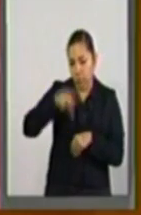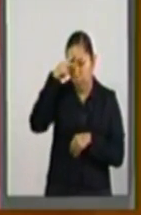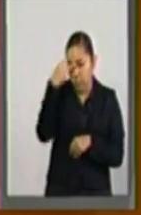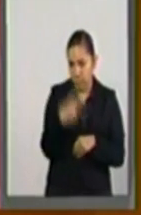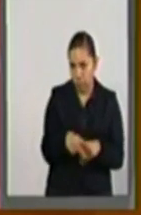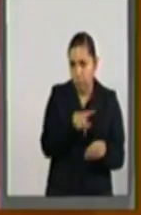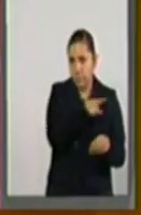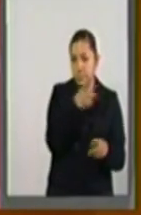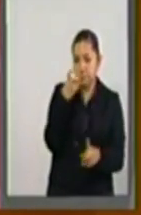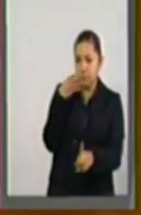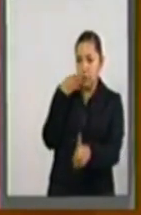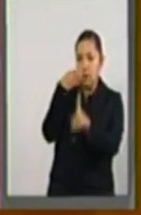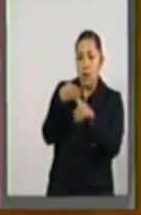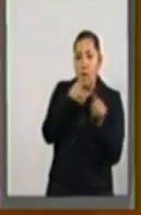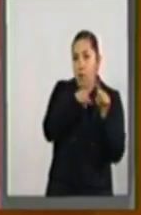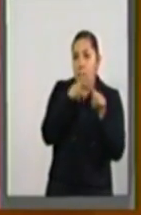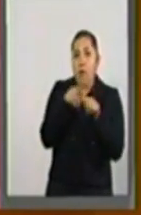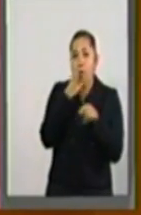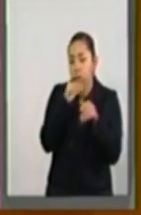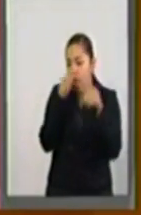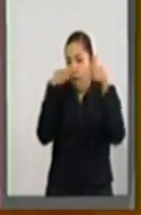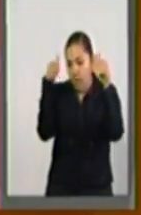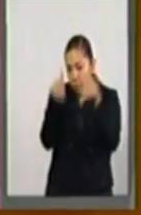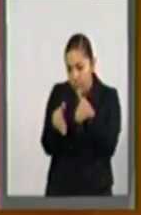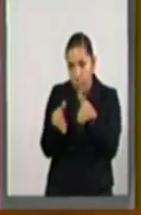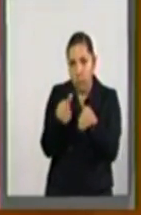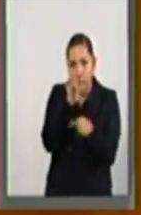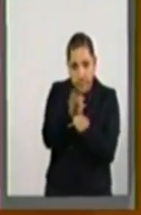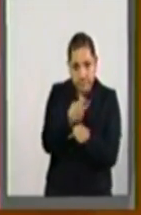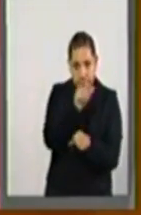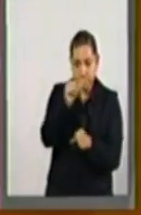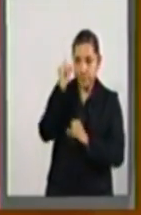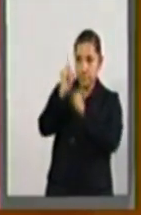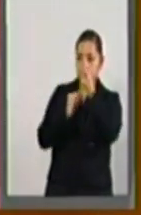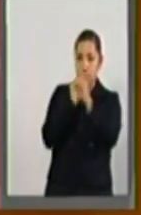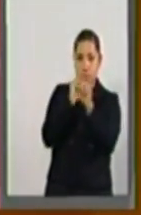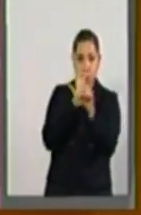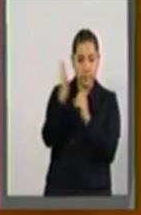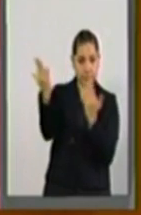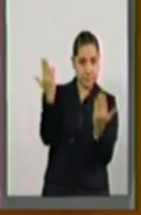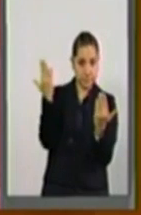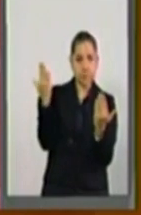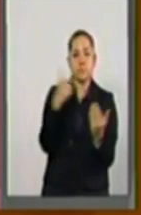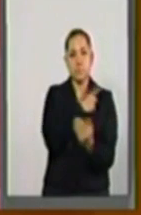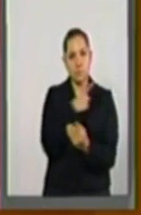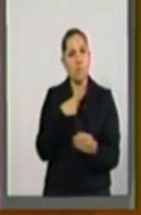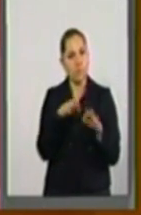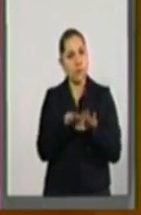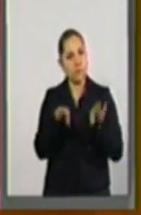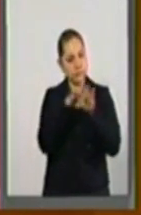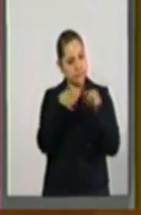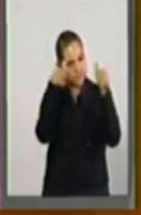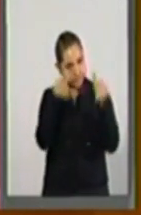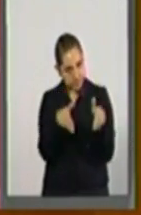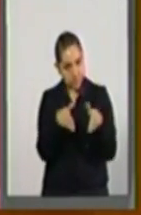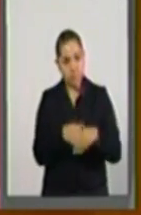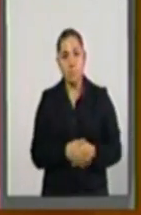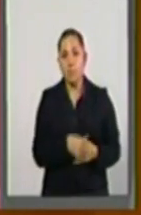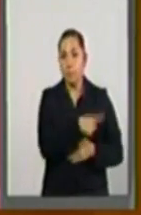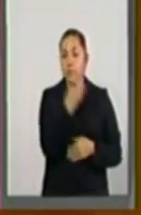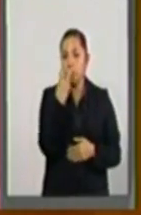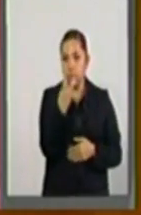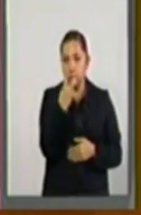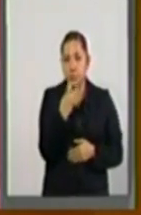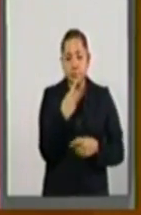materia desde la perspectiva internacional. Por ello se propuso establecer con precisión que toda persona